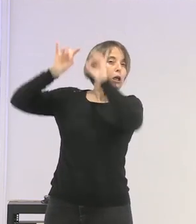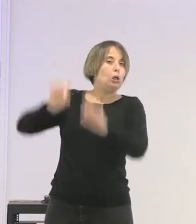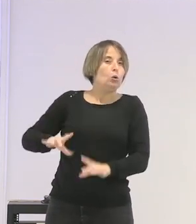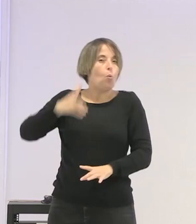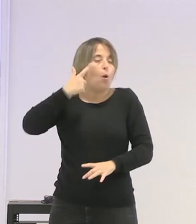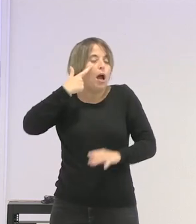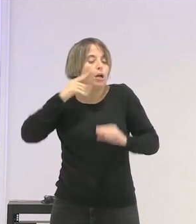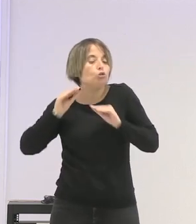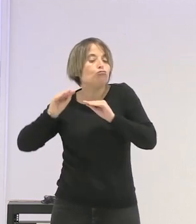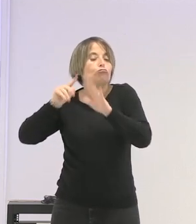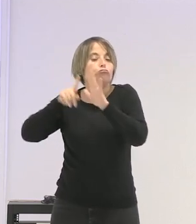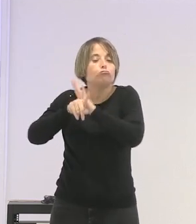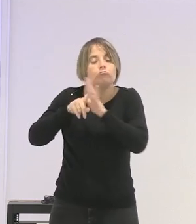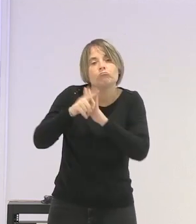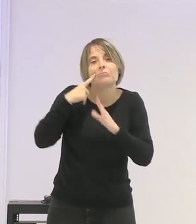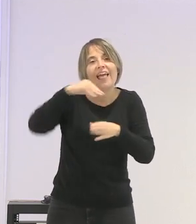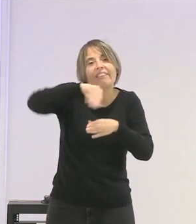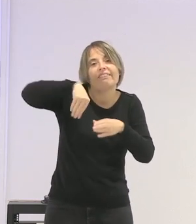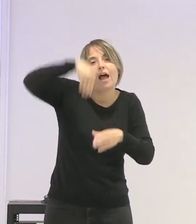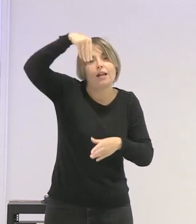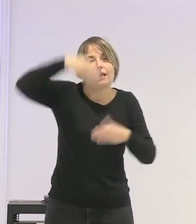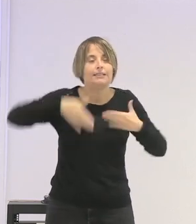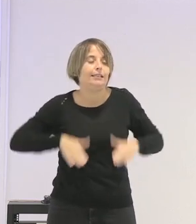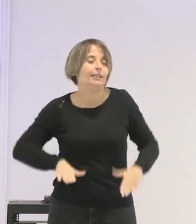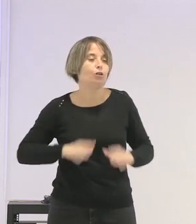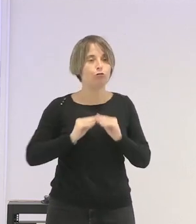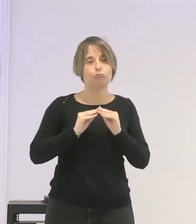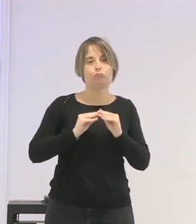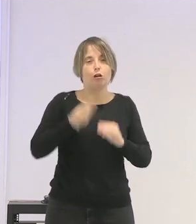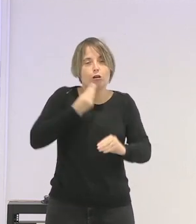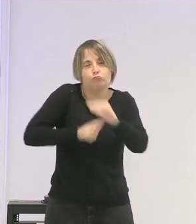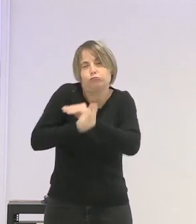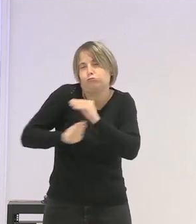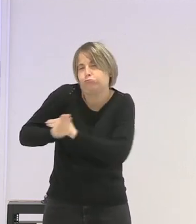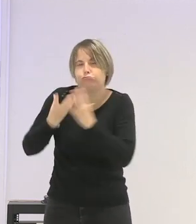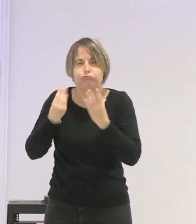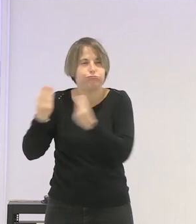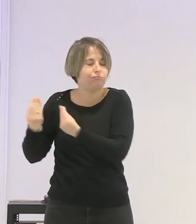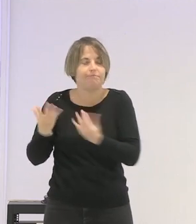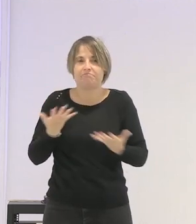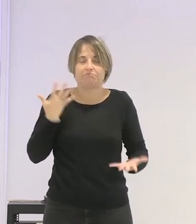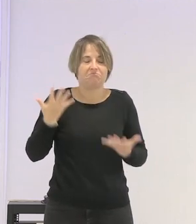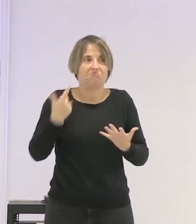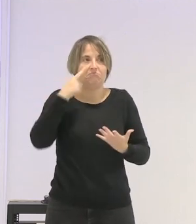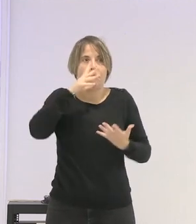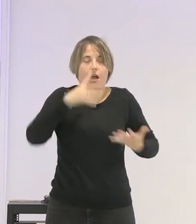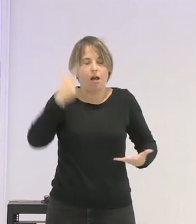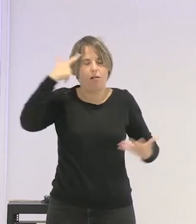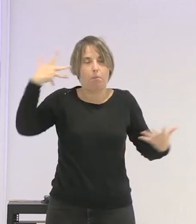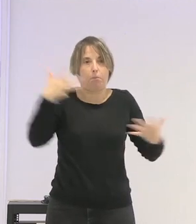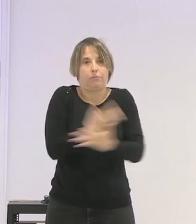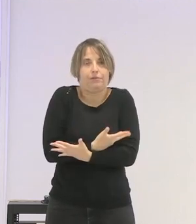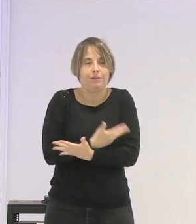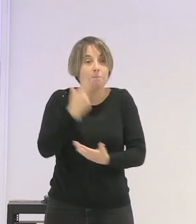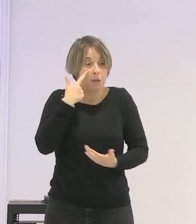sus realizaciones, pues no sé, hacer tartas para sus hijos, tener muchos hijos. Bueno, cosas que resultan impactantes, pero